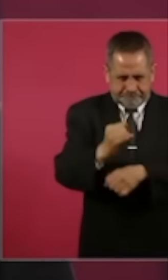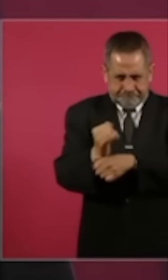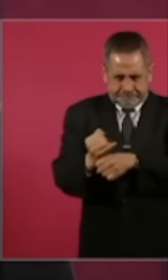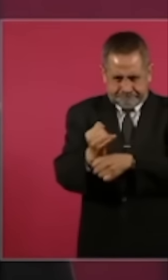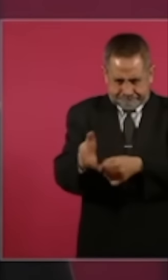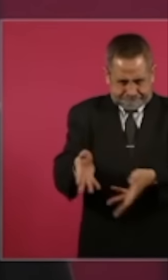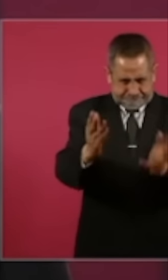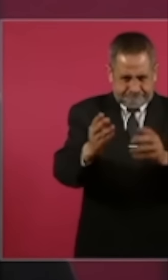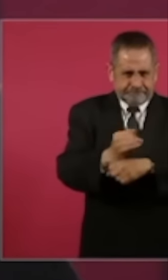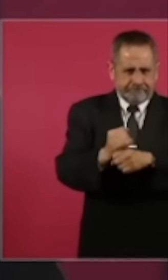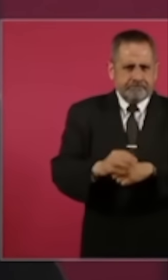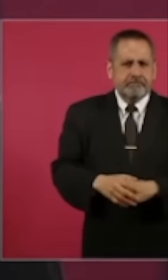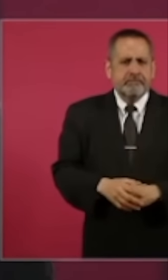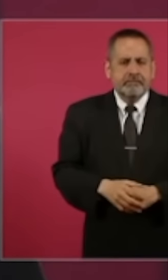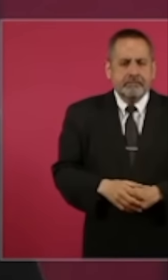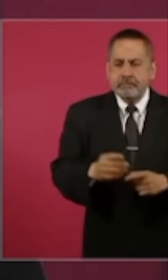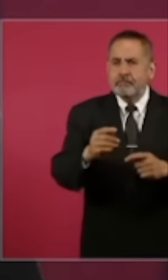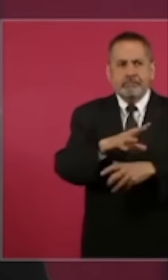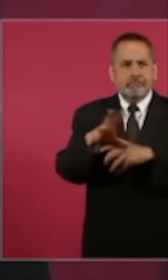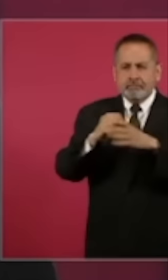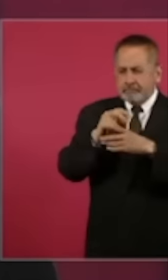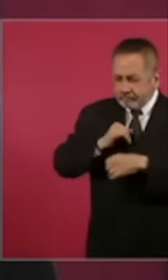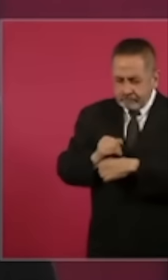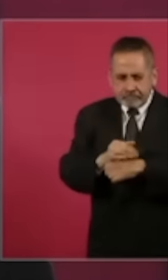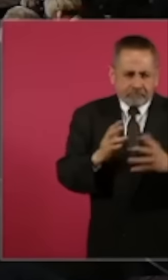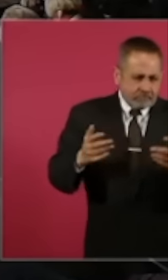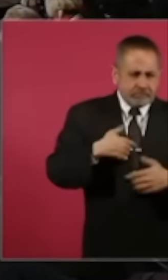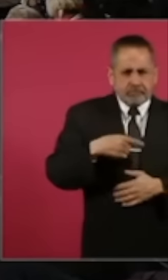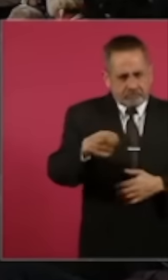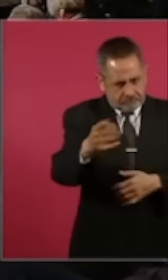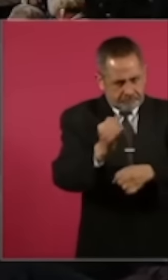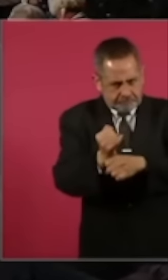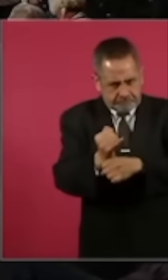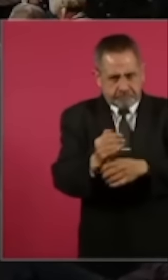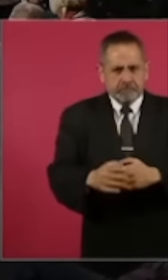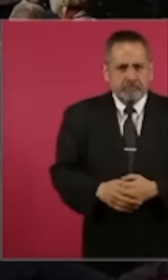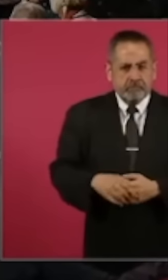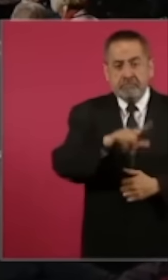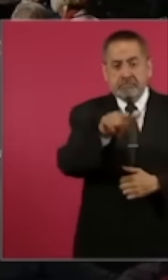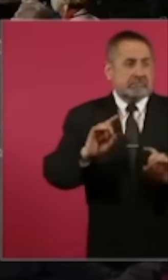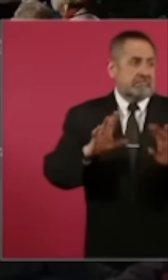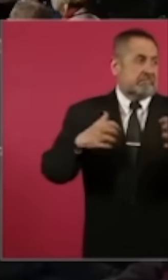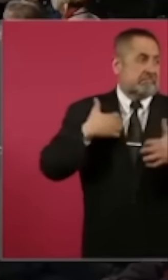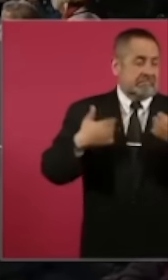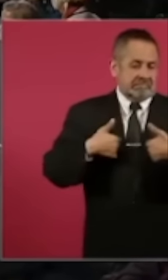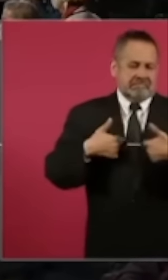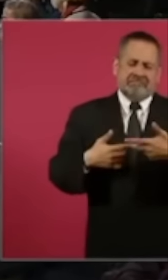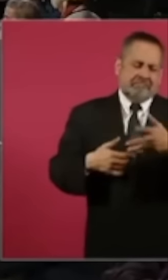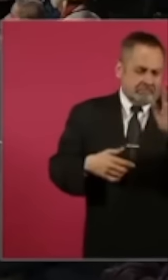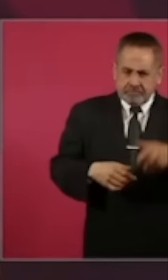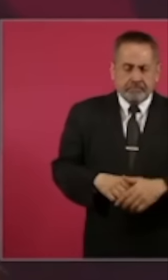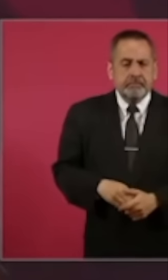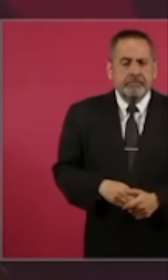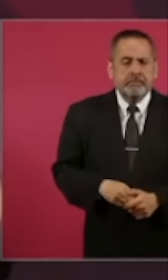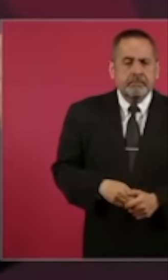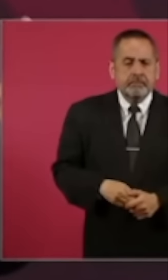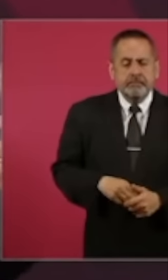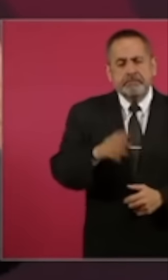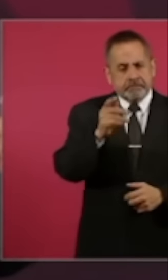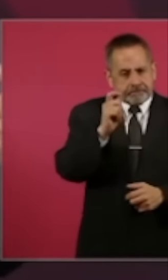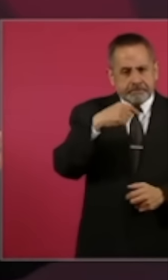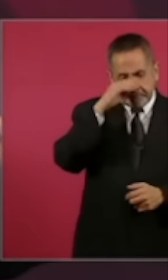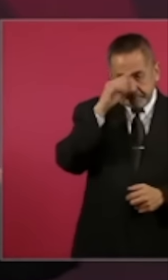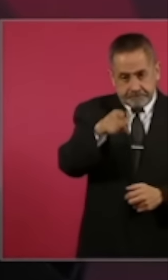ustedes. Es que todo me lo dejan a mí. En la cuestión energética también luego todos se enojan conmigo. Pero